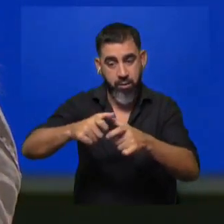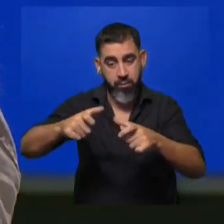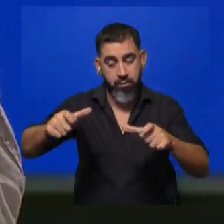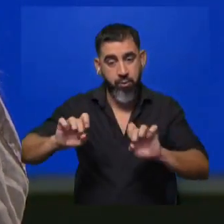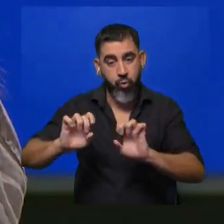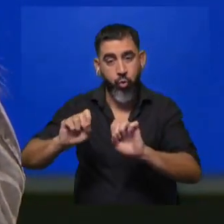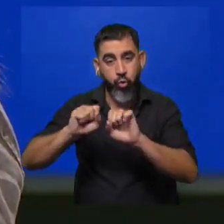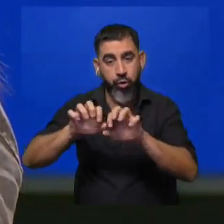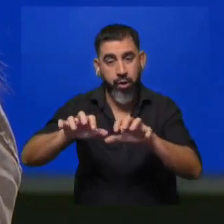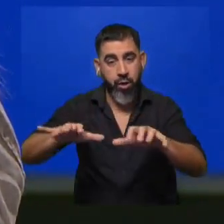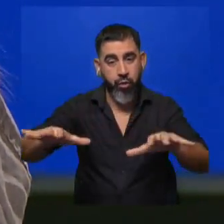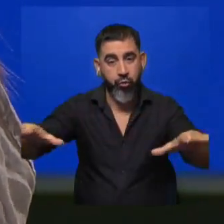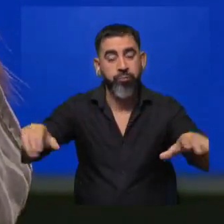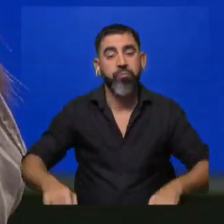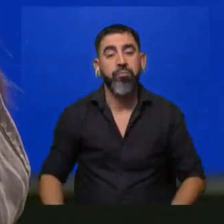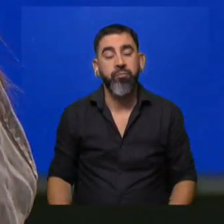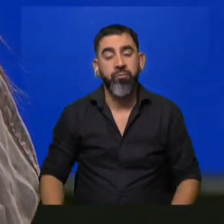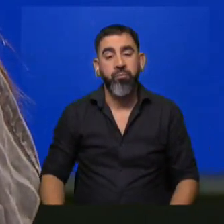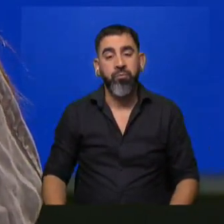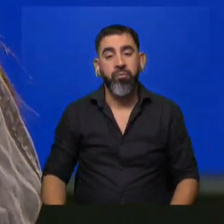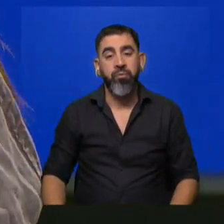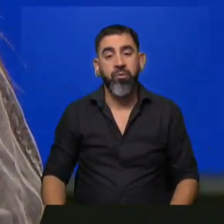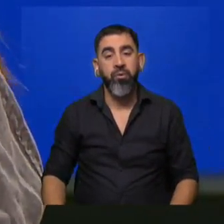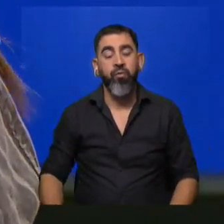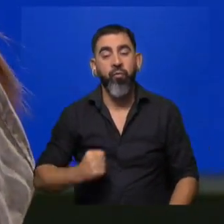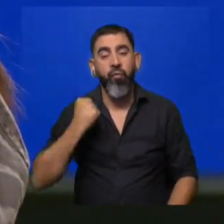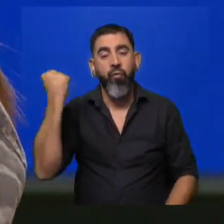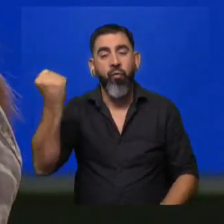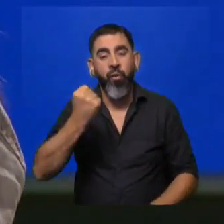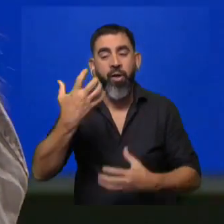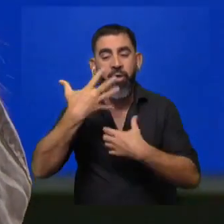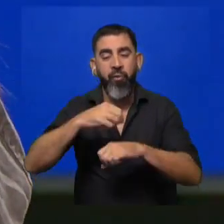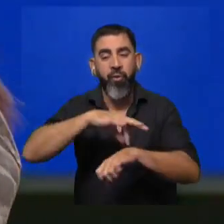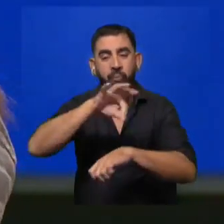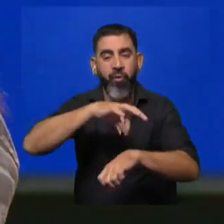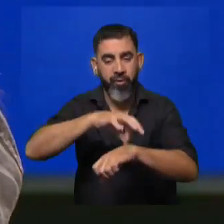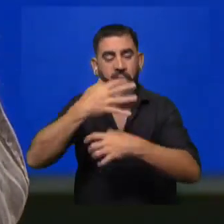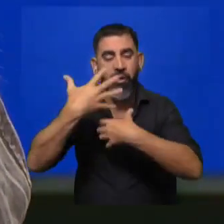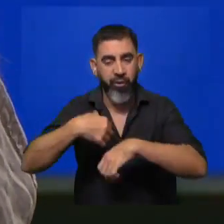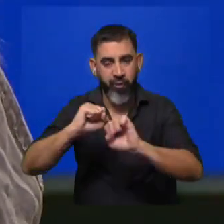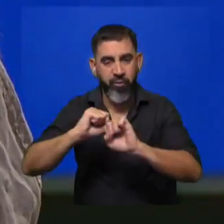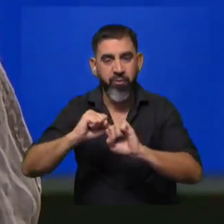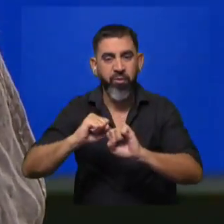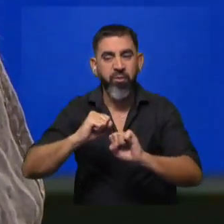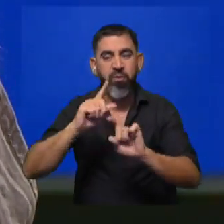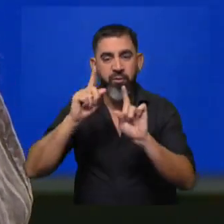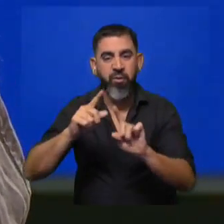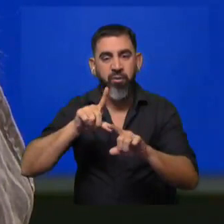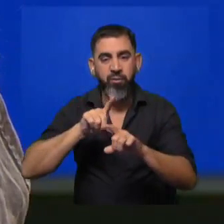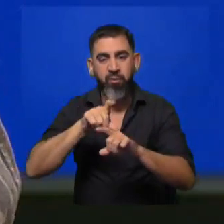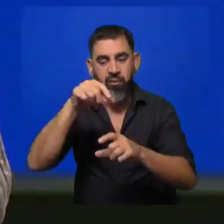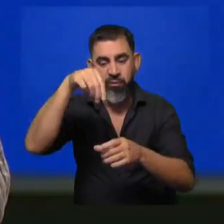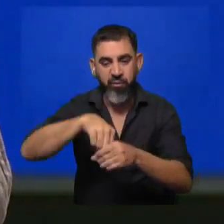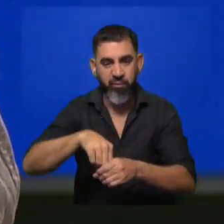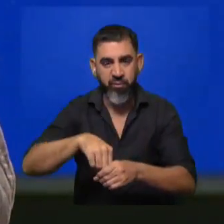activa de la enfermedad. Entonces, lo fundamental era encontrar al flebótomo, lo encontramos, encontrar el flebótomo con el parásito, o sea, te